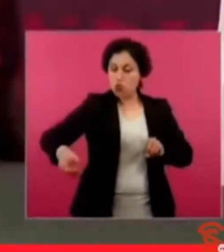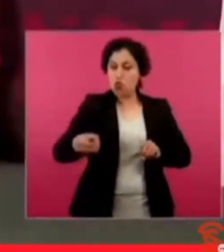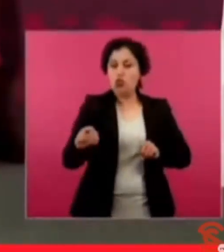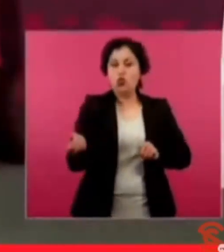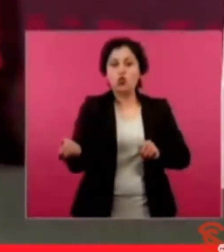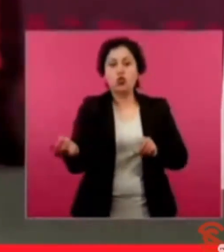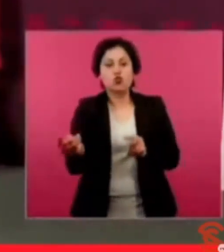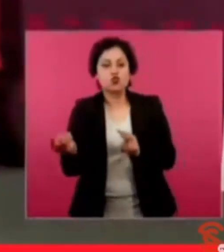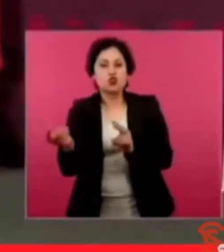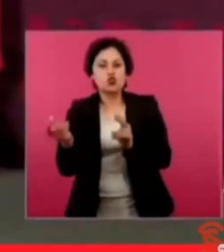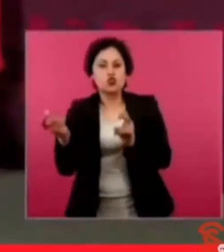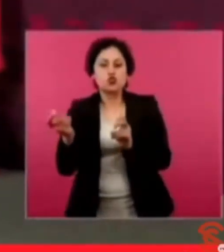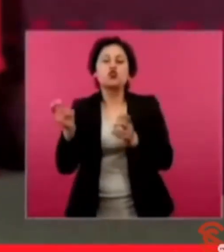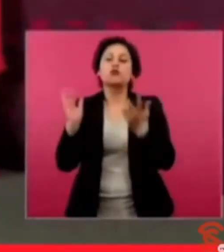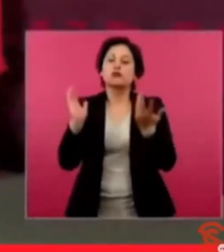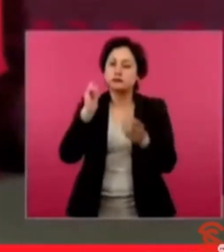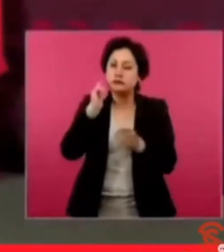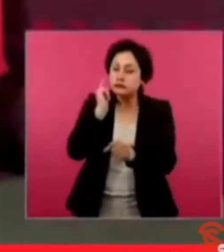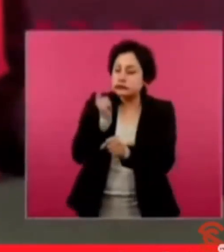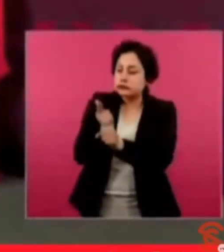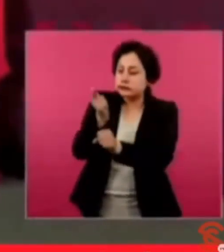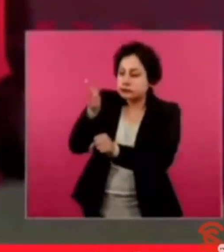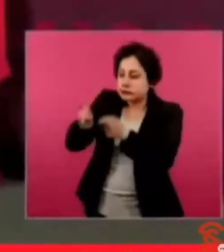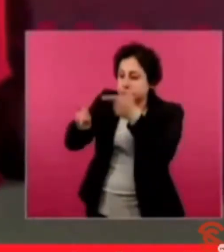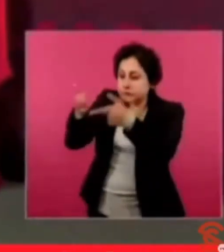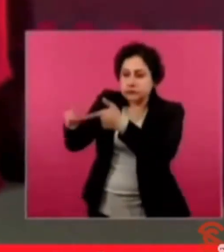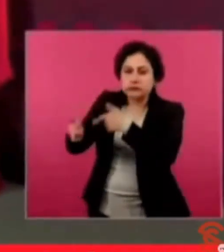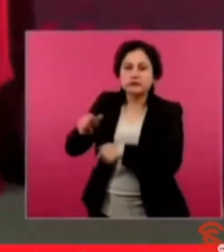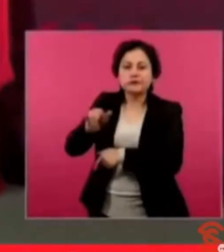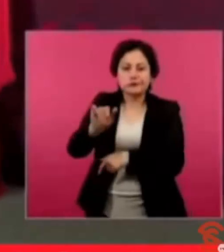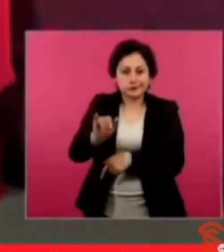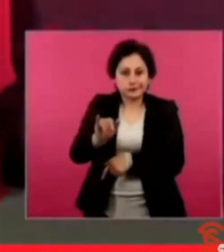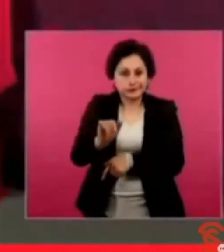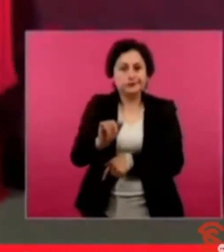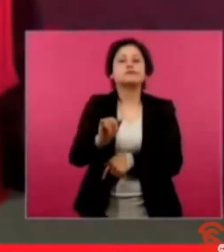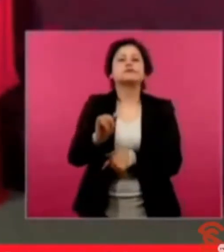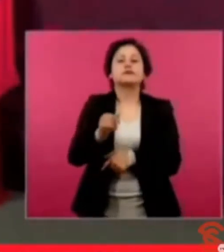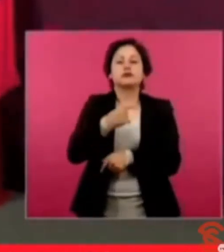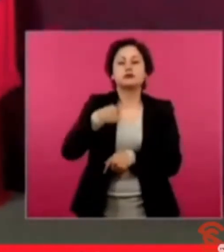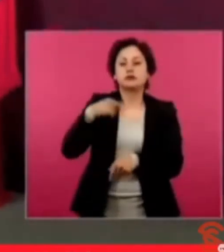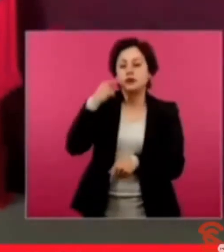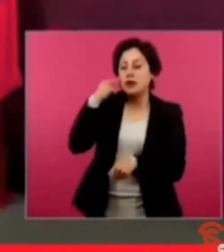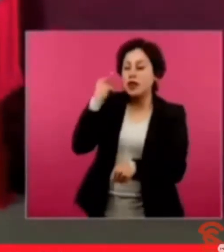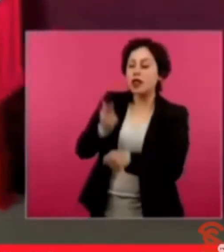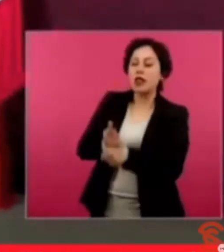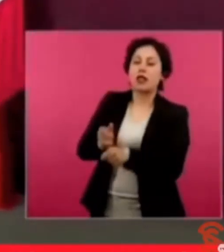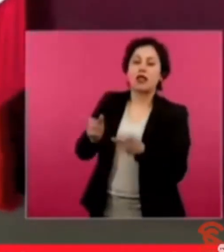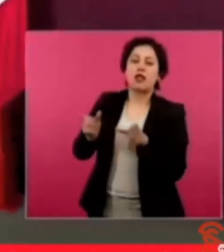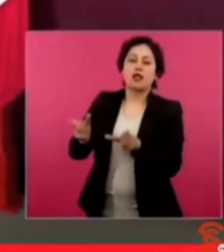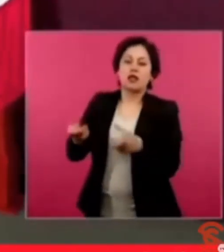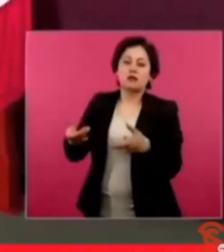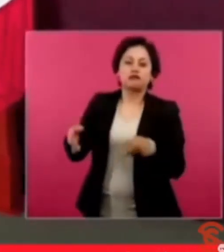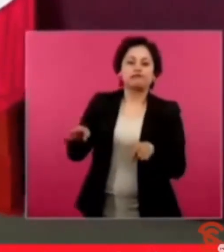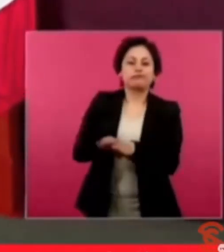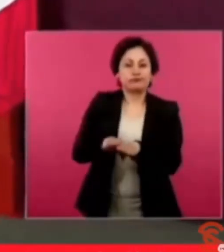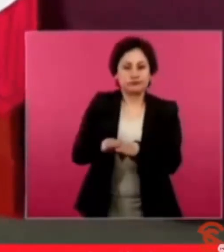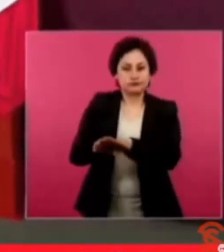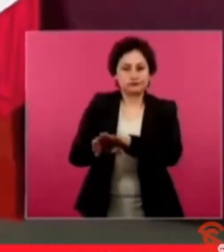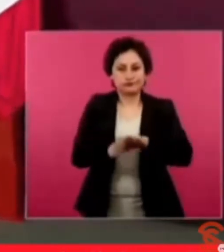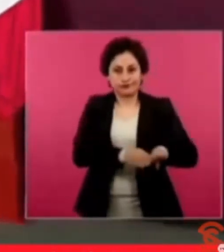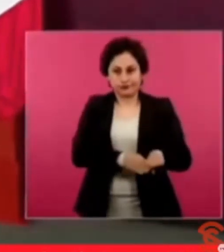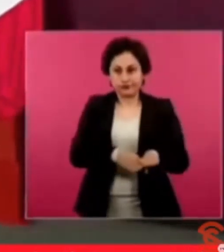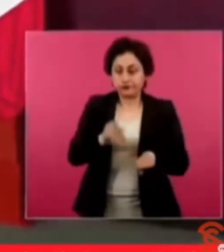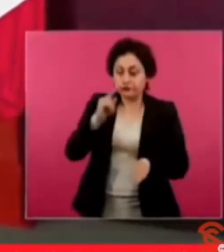se están encontrando y siempre cerrando tomas clandestinas, y se está procesando